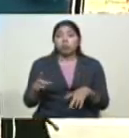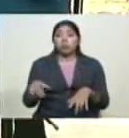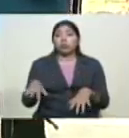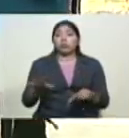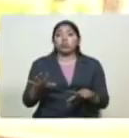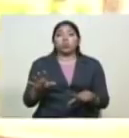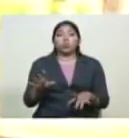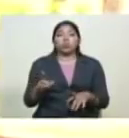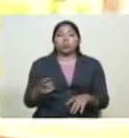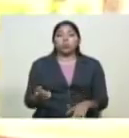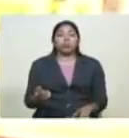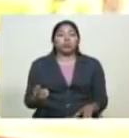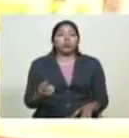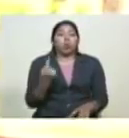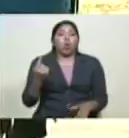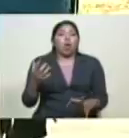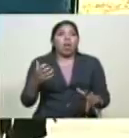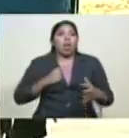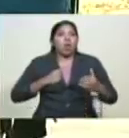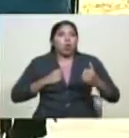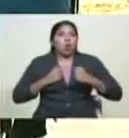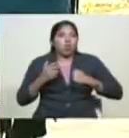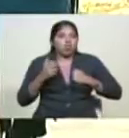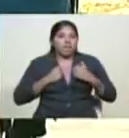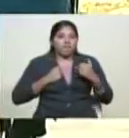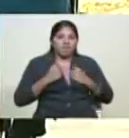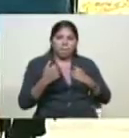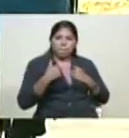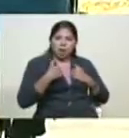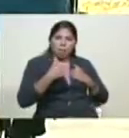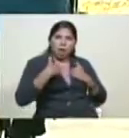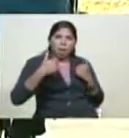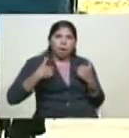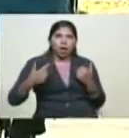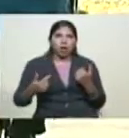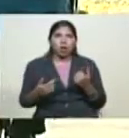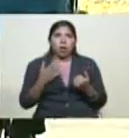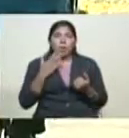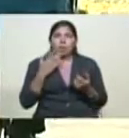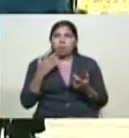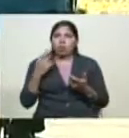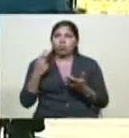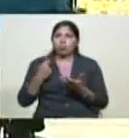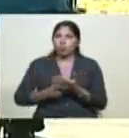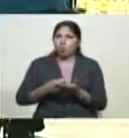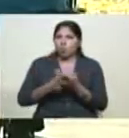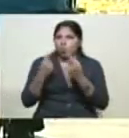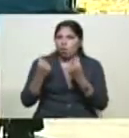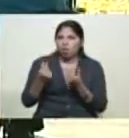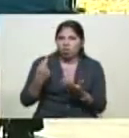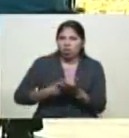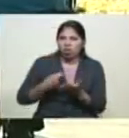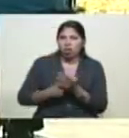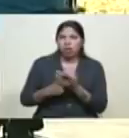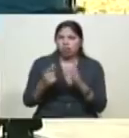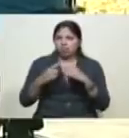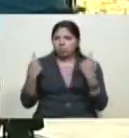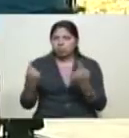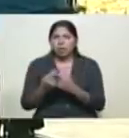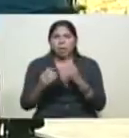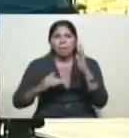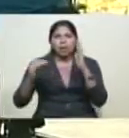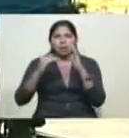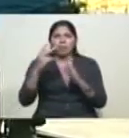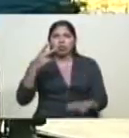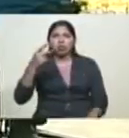espacios del egoísmo. ¿Cuánto costaría un apartamento de 72 metros, tres habitaciones en el